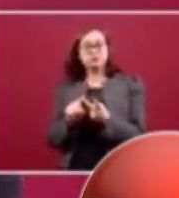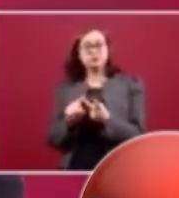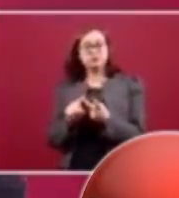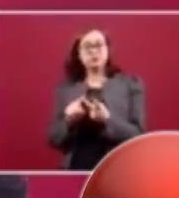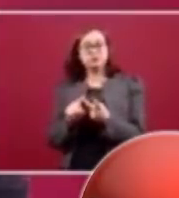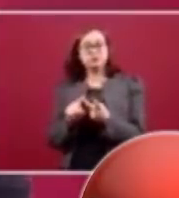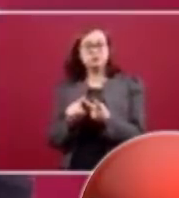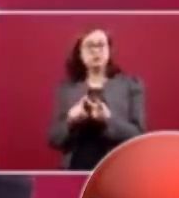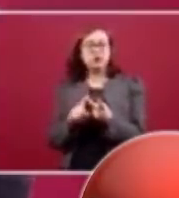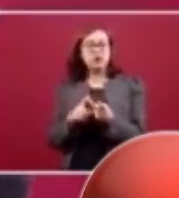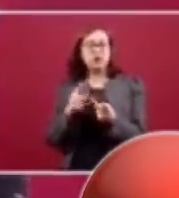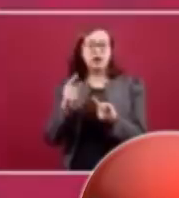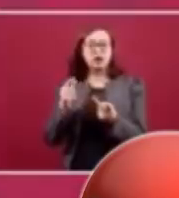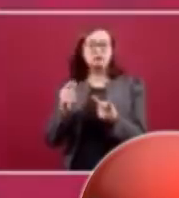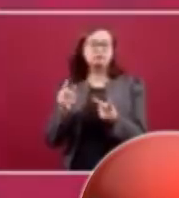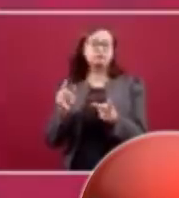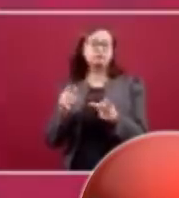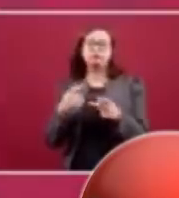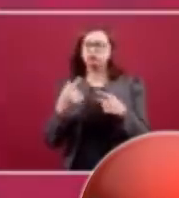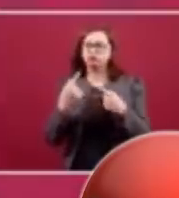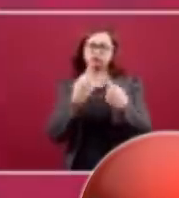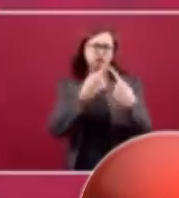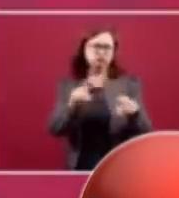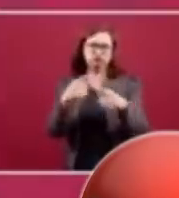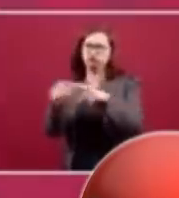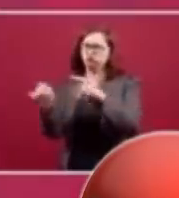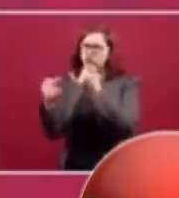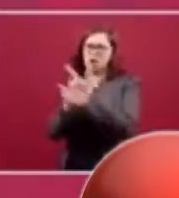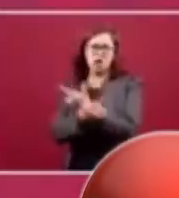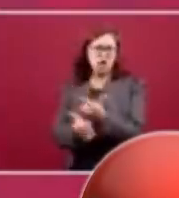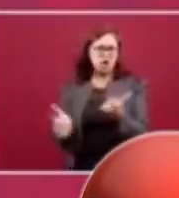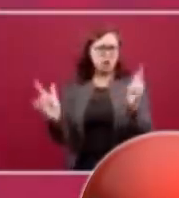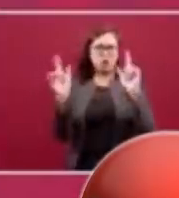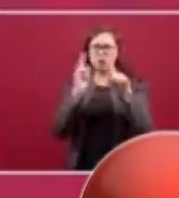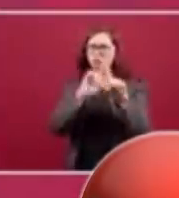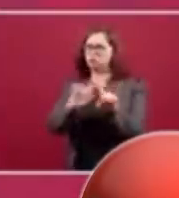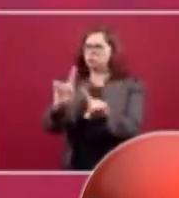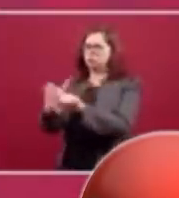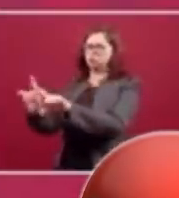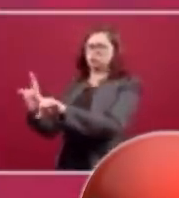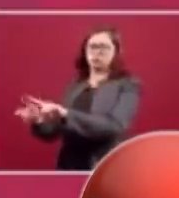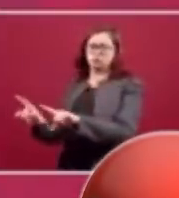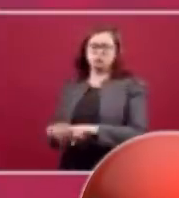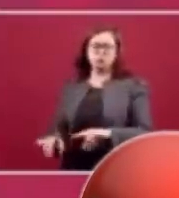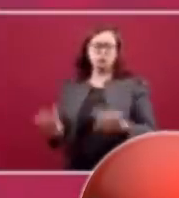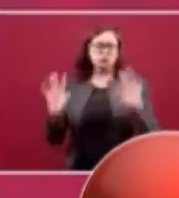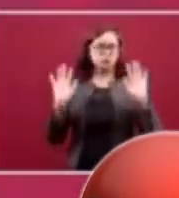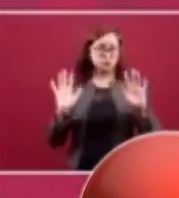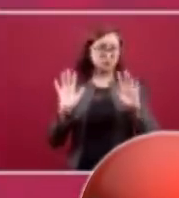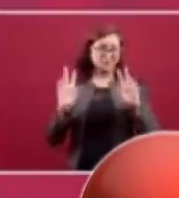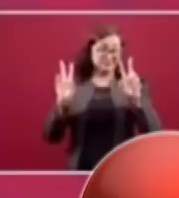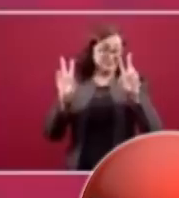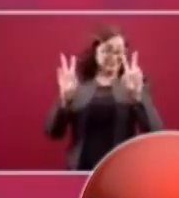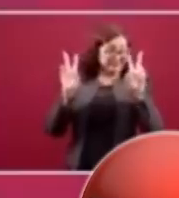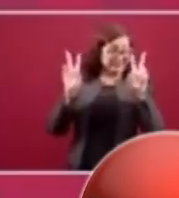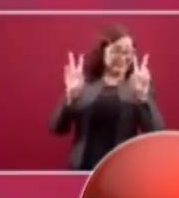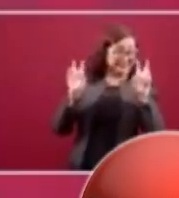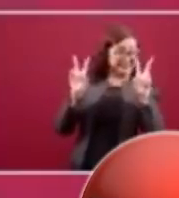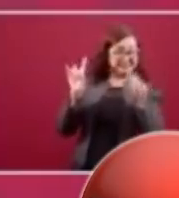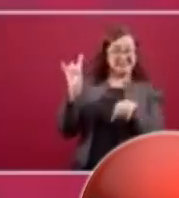supuestamente plural. Me acuerdo que decía, el que más nos daña